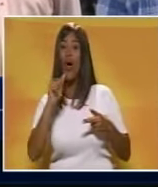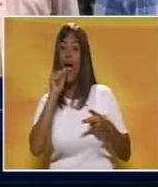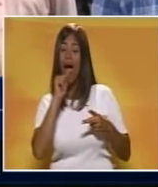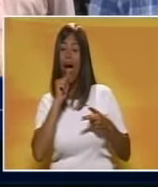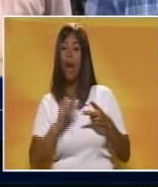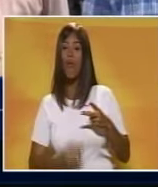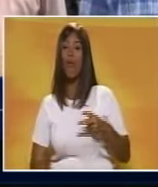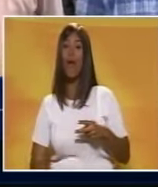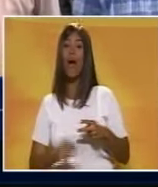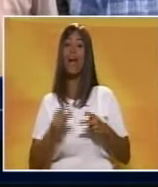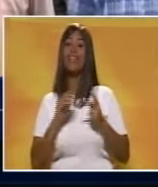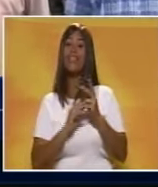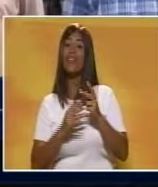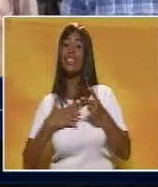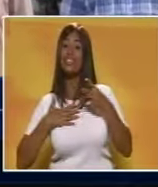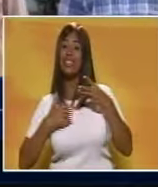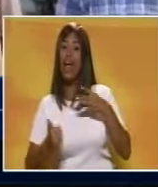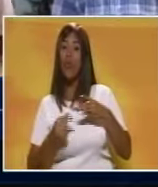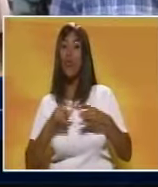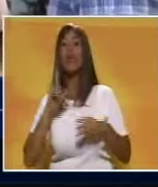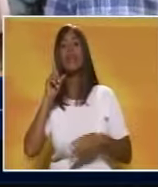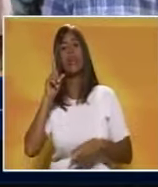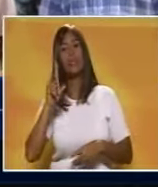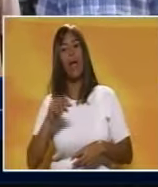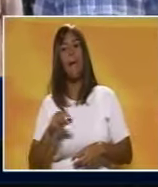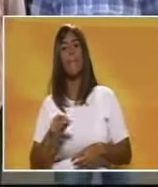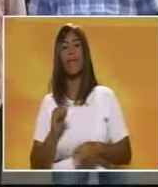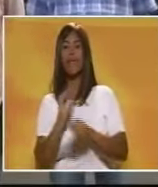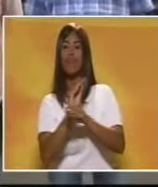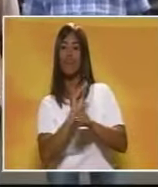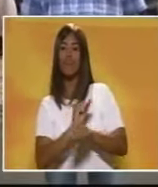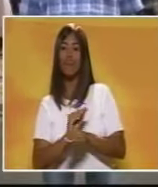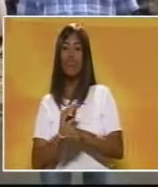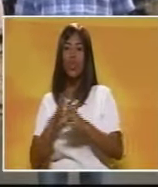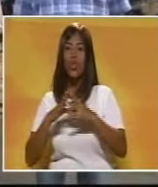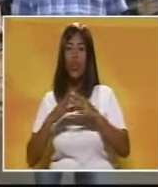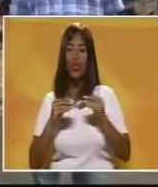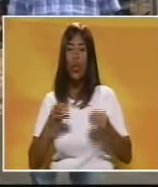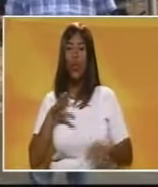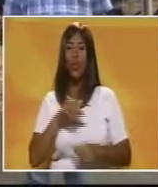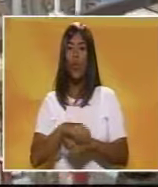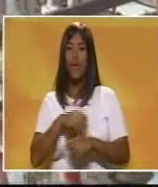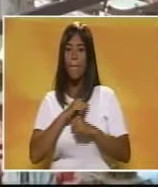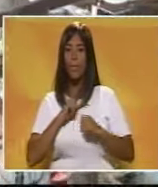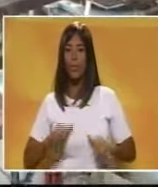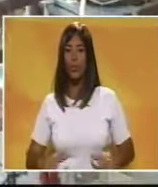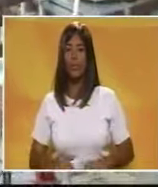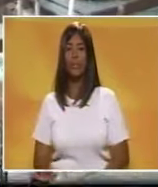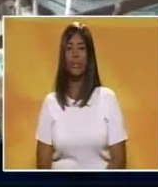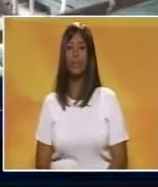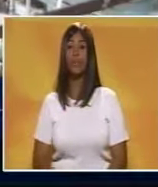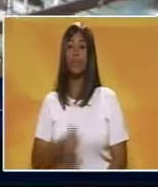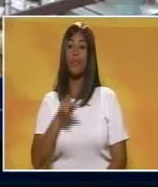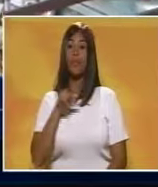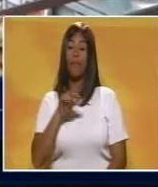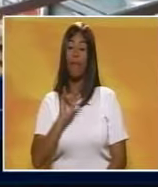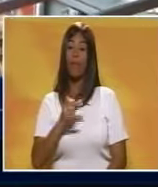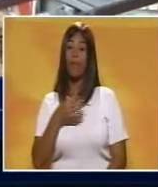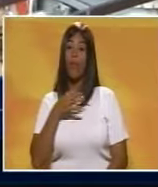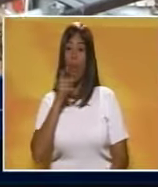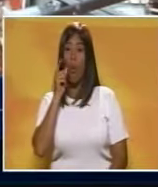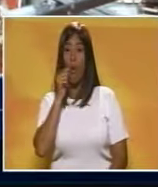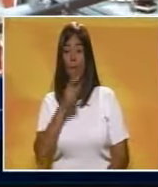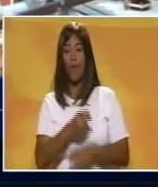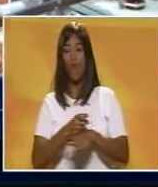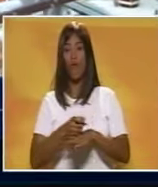el tema de servicio de salud y, por supuesto, la seguridad acá en nuestro estado. Finalmente, el funcionario señaló que todo el